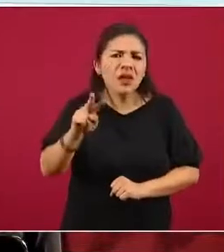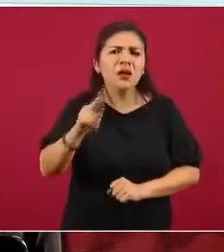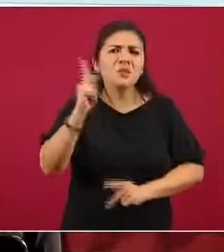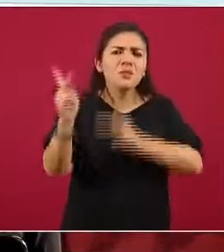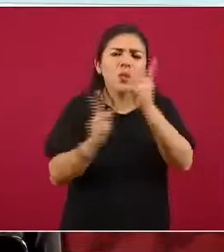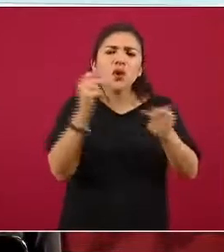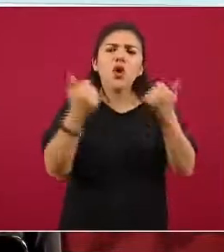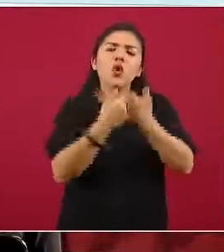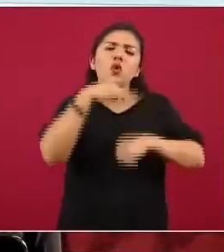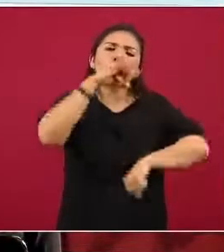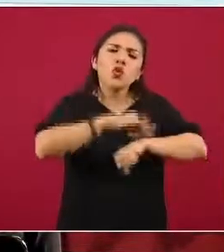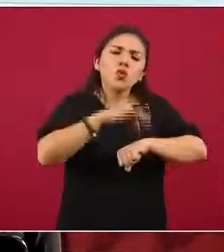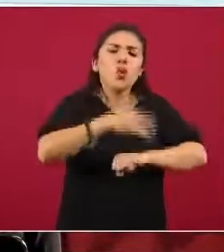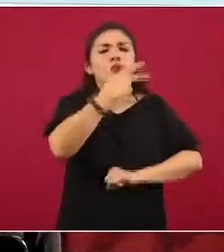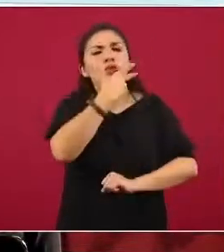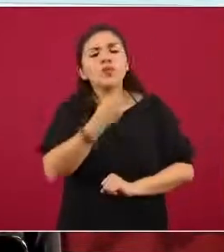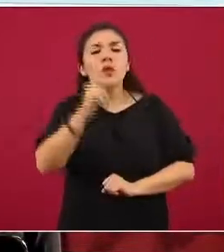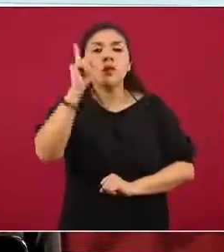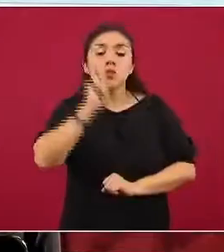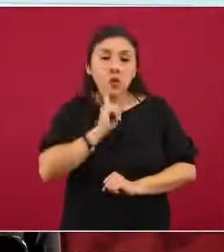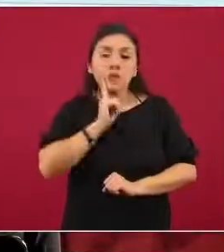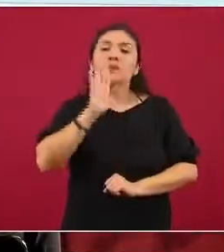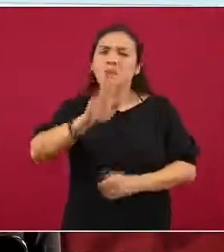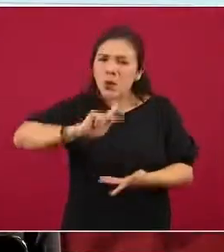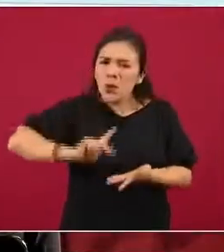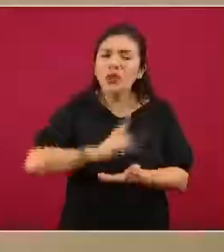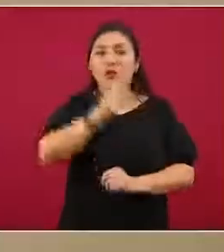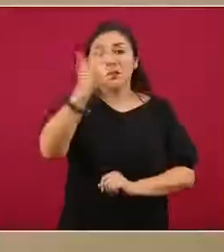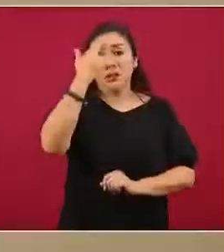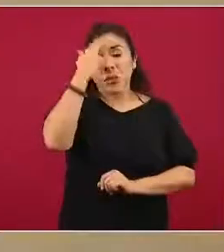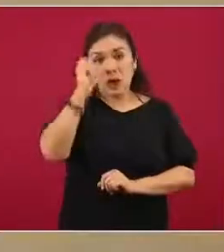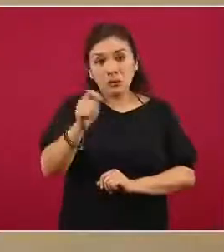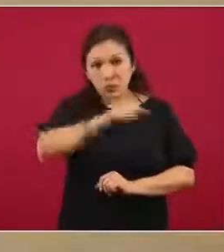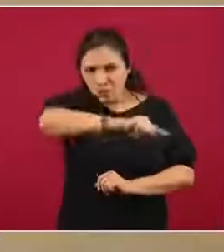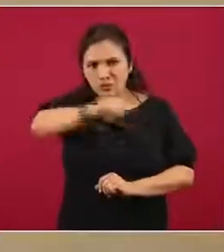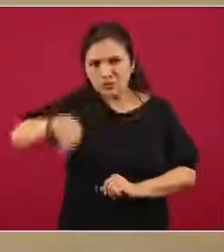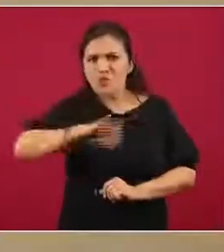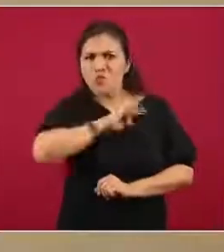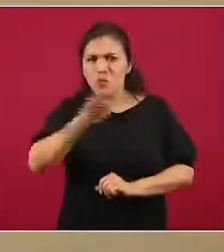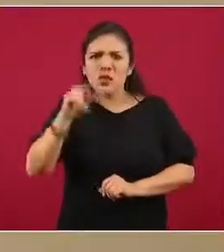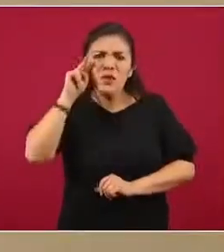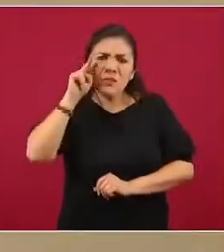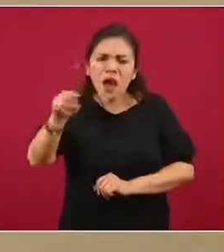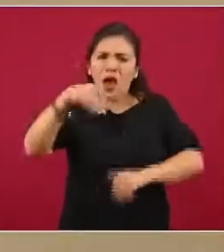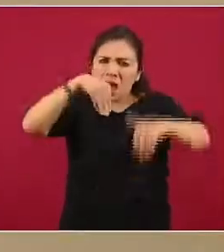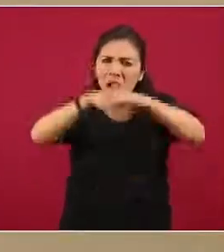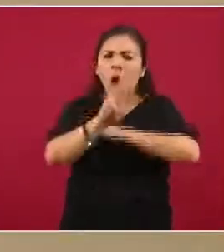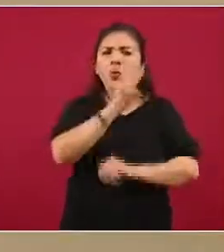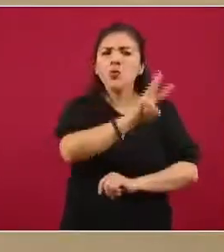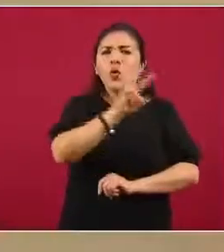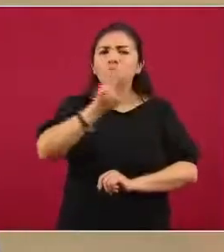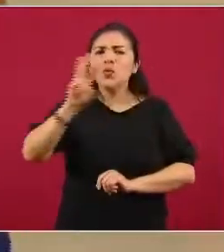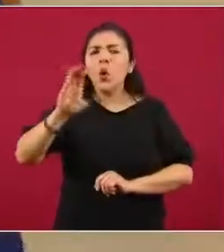el médico, con la médica, y nuevamente recordar que ustedes pueden visitar la página de